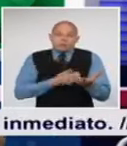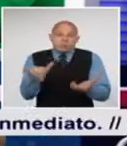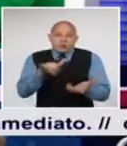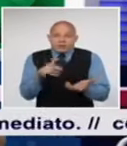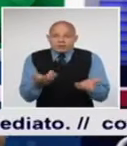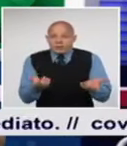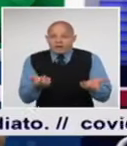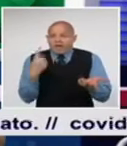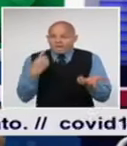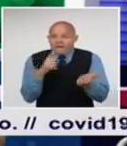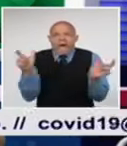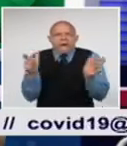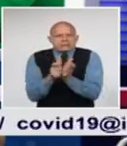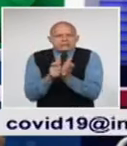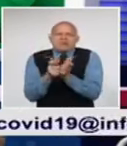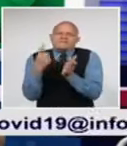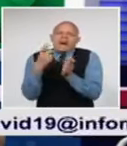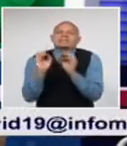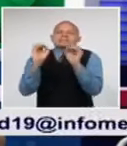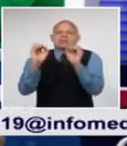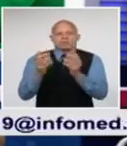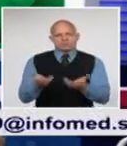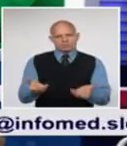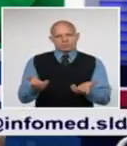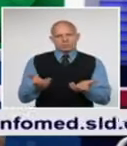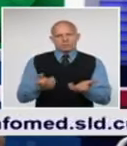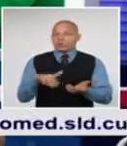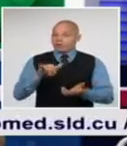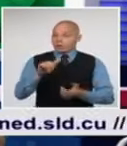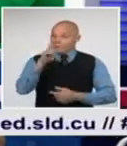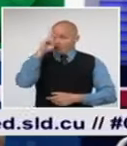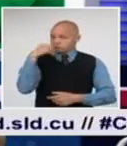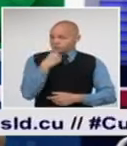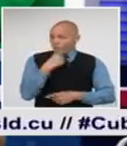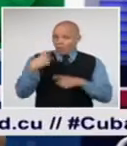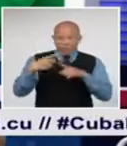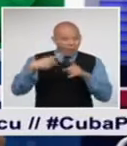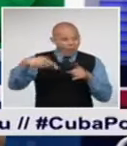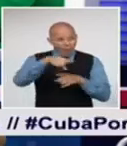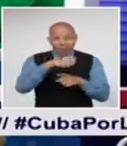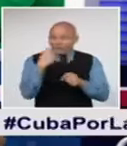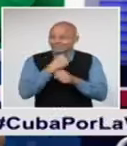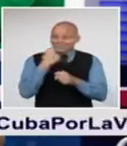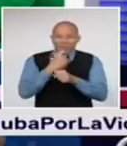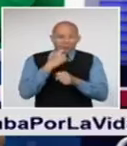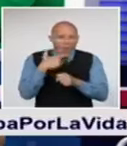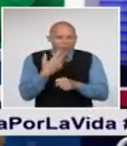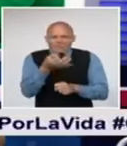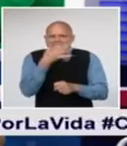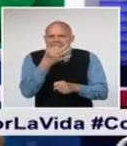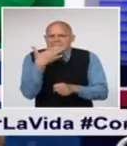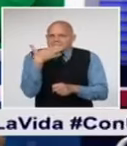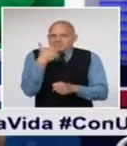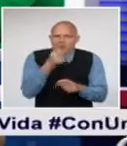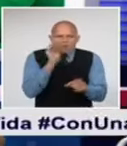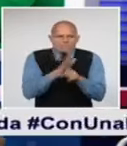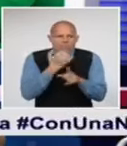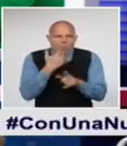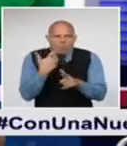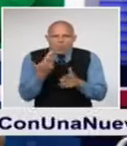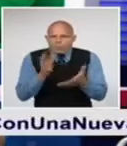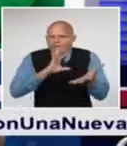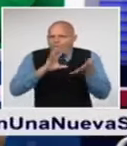se sigue trabajando duro, se sigue buscando nuevas modalidades de tratamiento, comienzo del mismo en